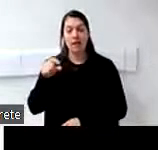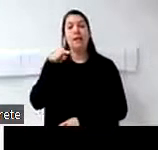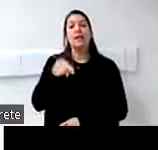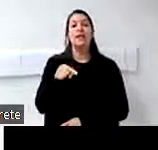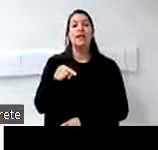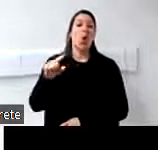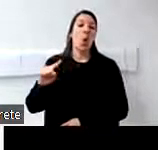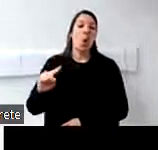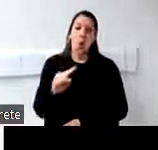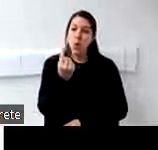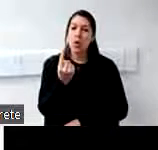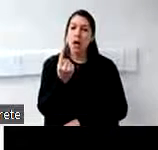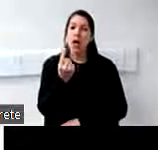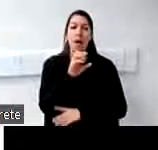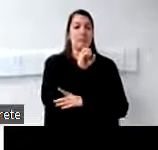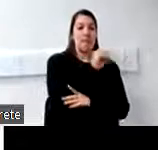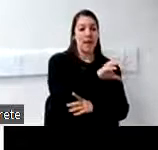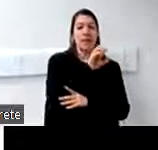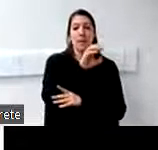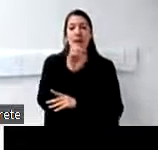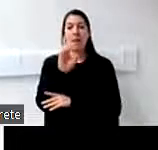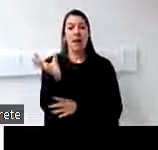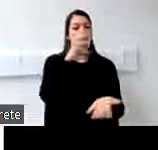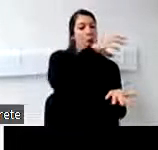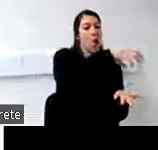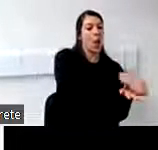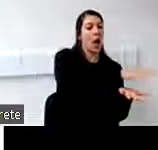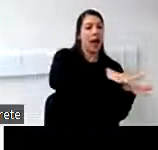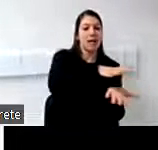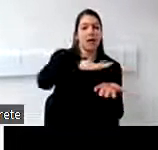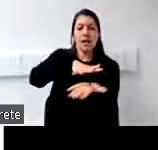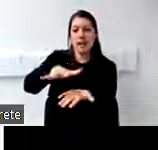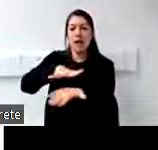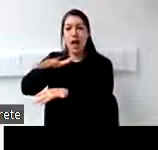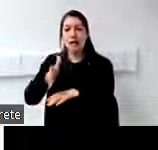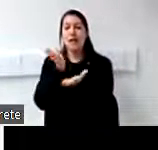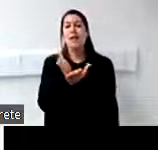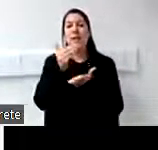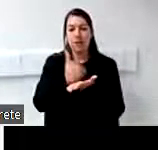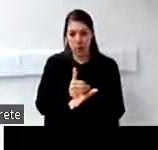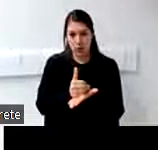una para cada unidad ejecutora del departamento, es decir,